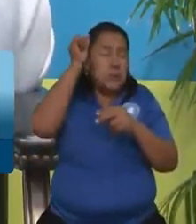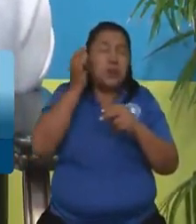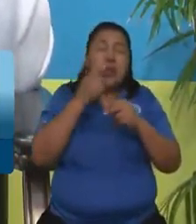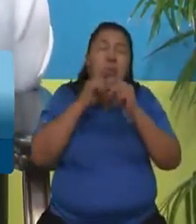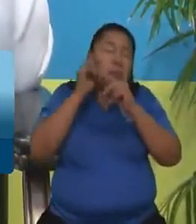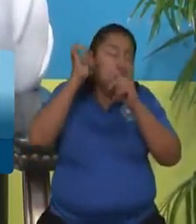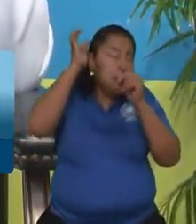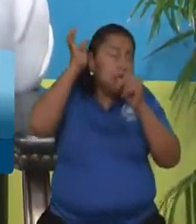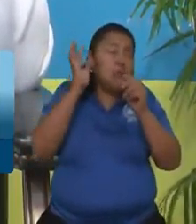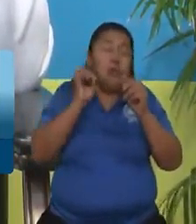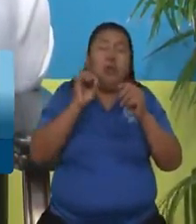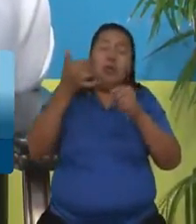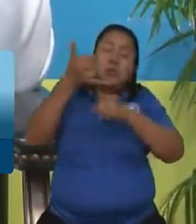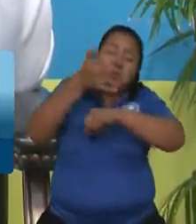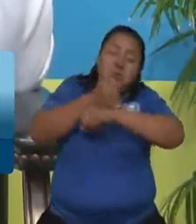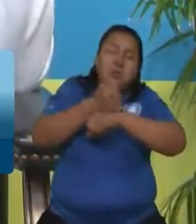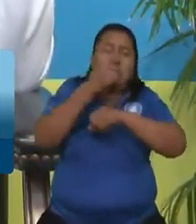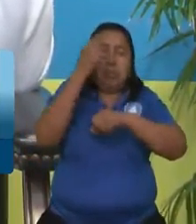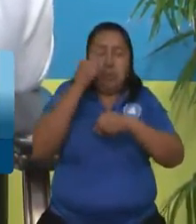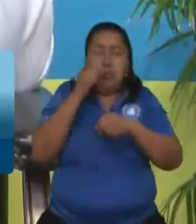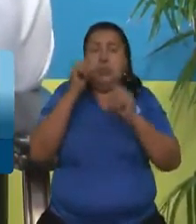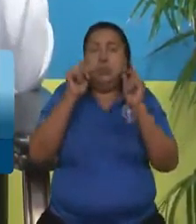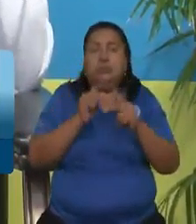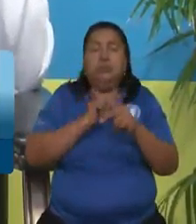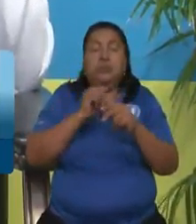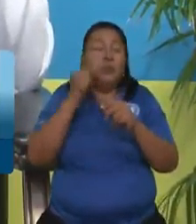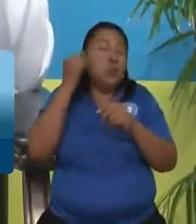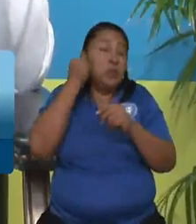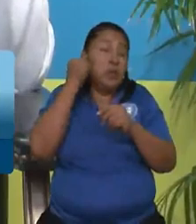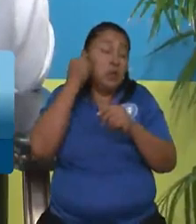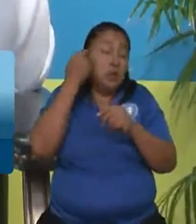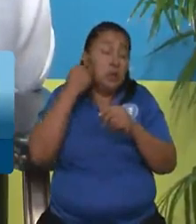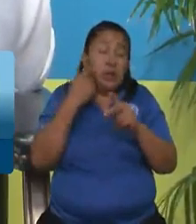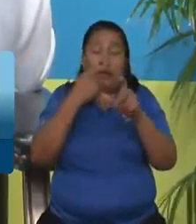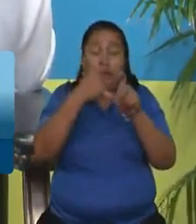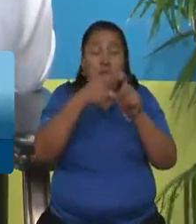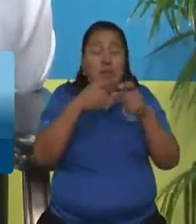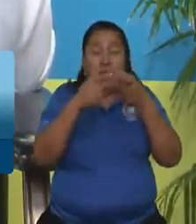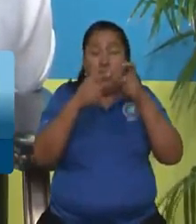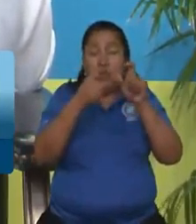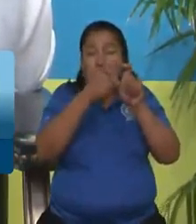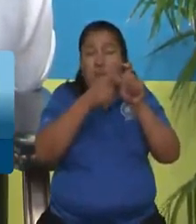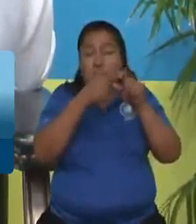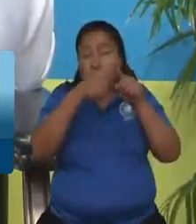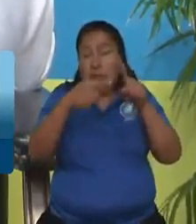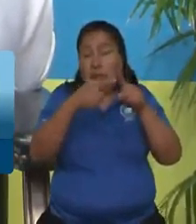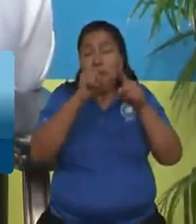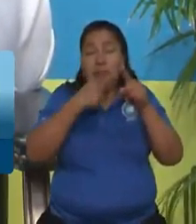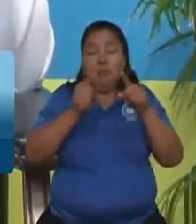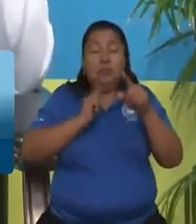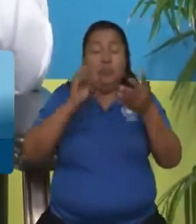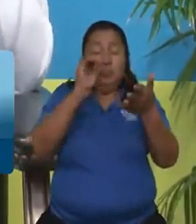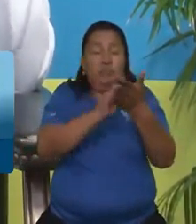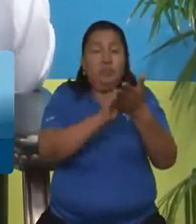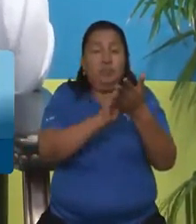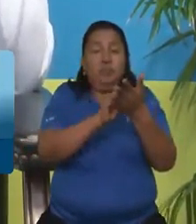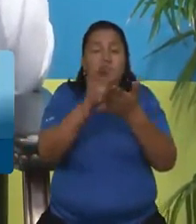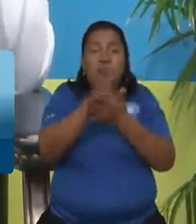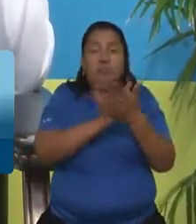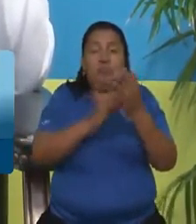paciente es en el oído externo, que es la parte del pabellón auricular, ¿verdad?, del lóbulo, que podemos nosotros lastimarlo